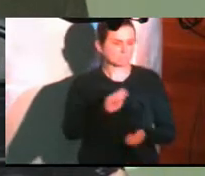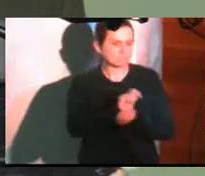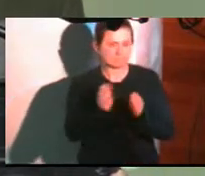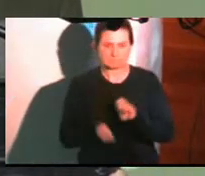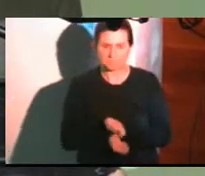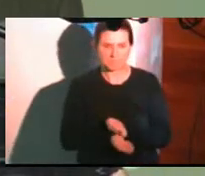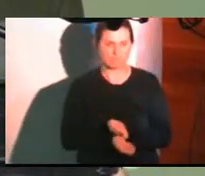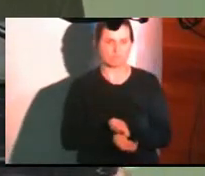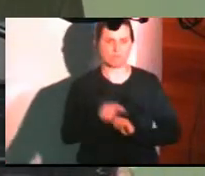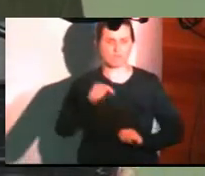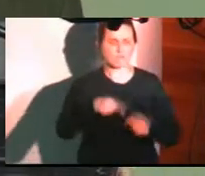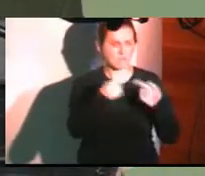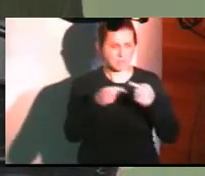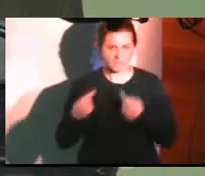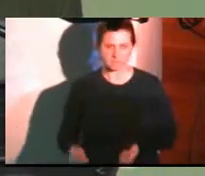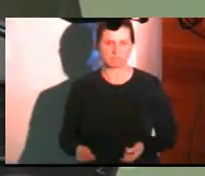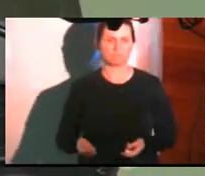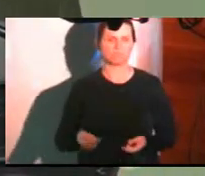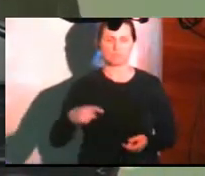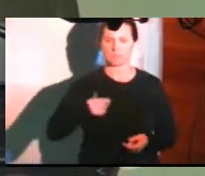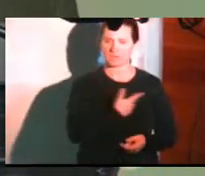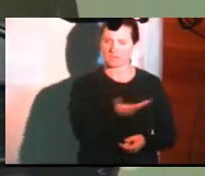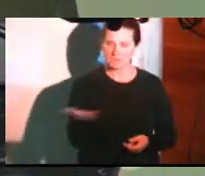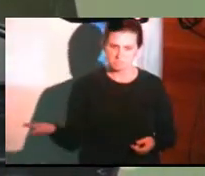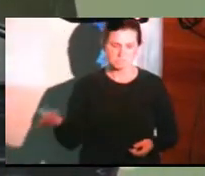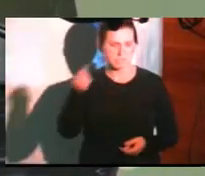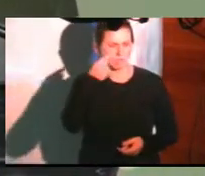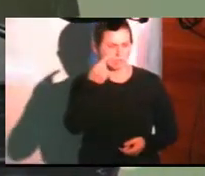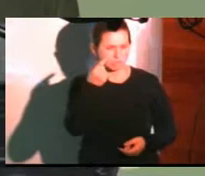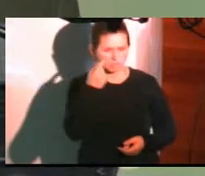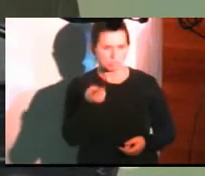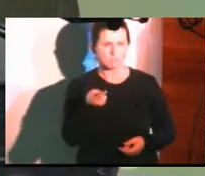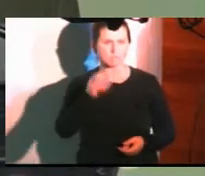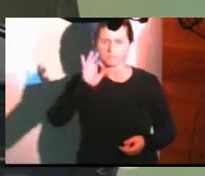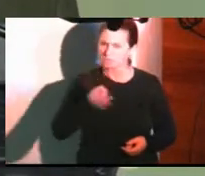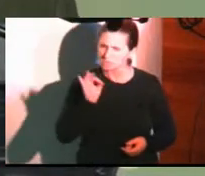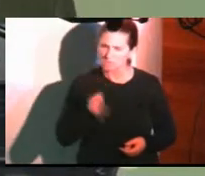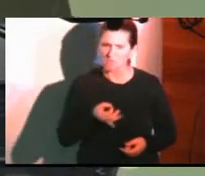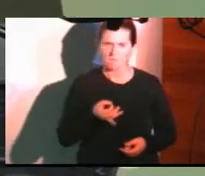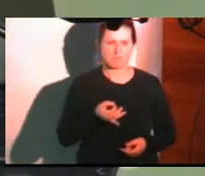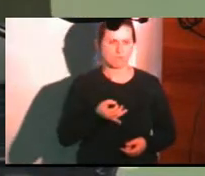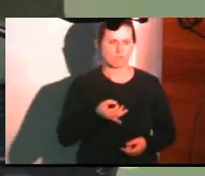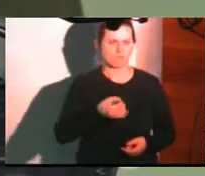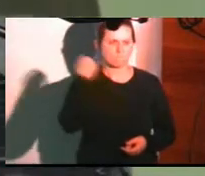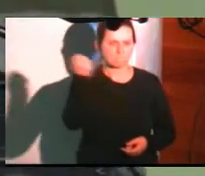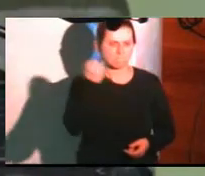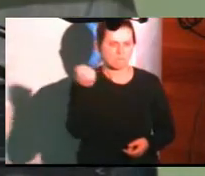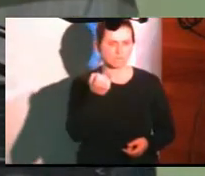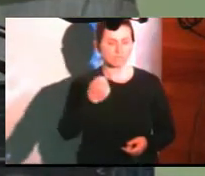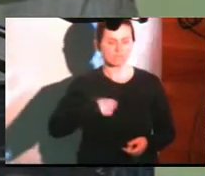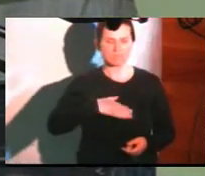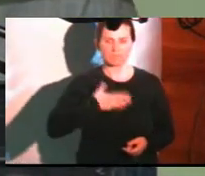conocimiento, una sociedad del saber, muy dinámica, muy, muy exigente. Por eso yo celebro